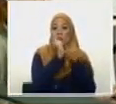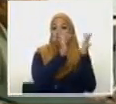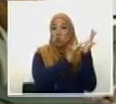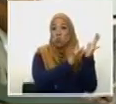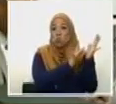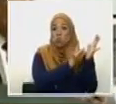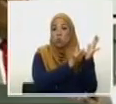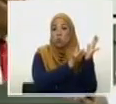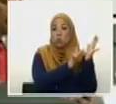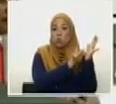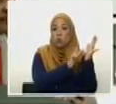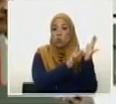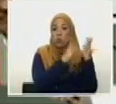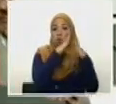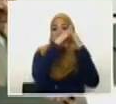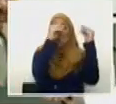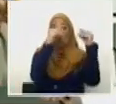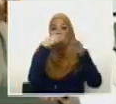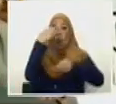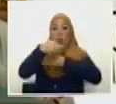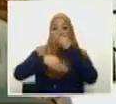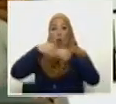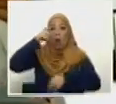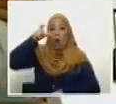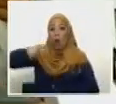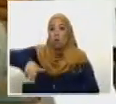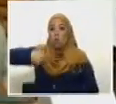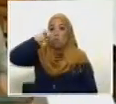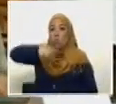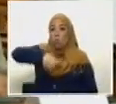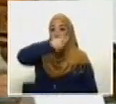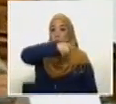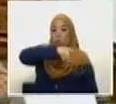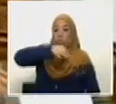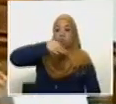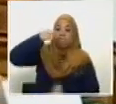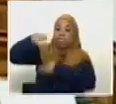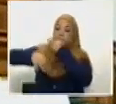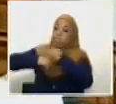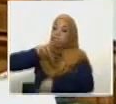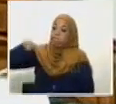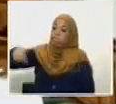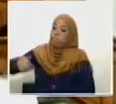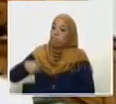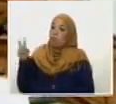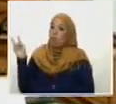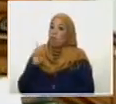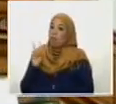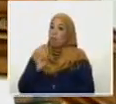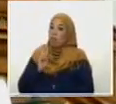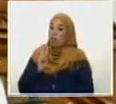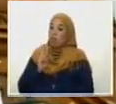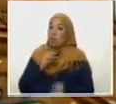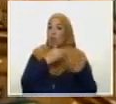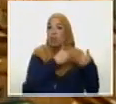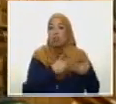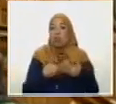Y eso hay que explicárselo todos los días a nuestro pueblo. El imperio no descansa nunca.